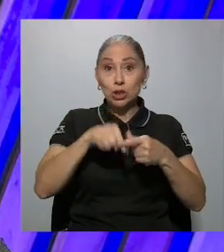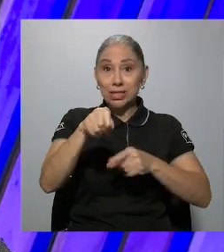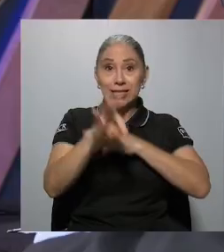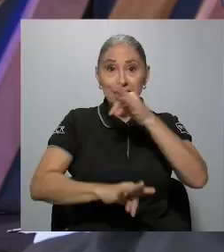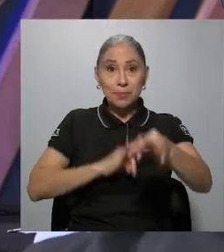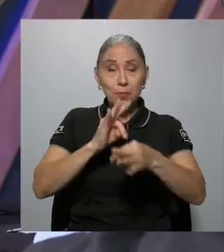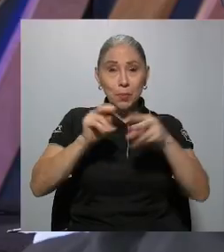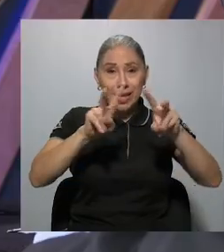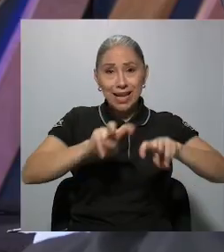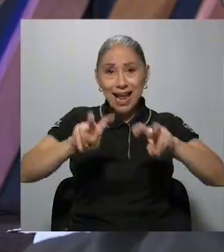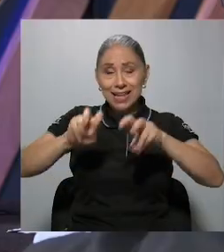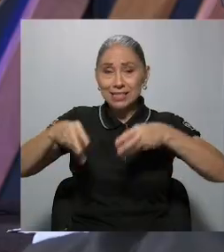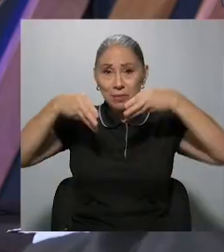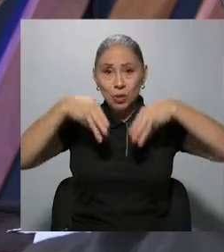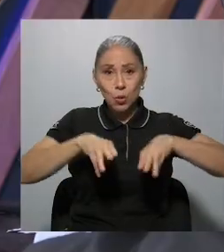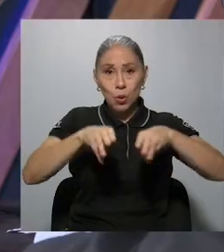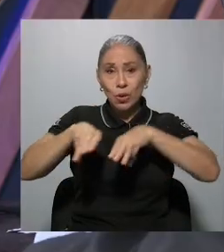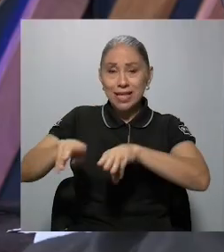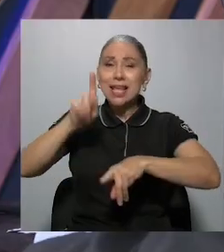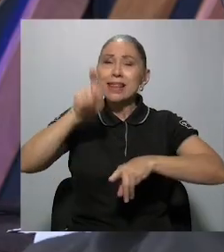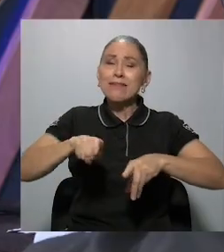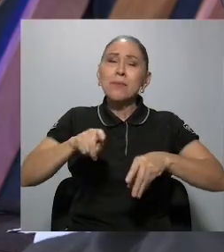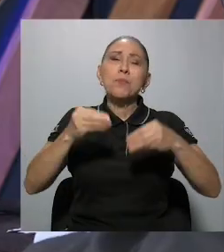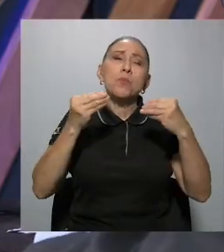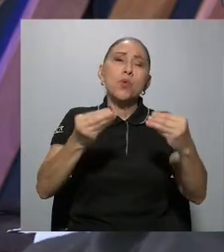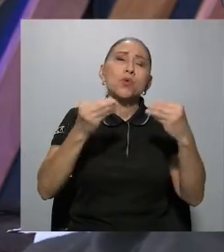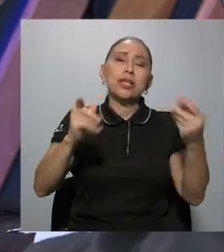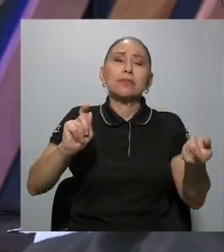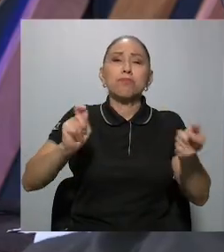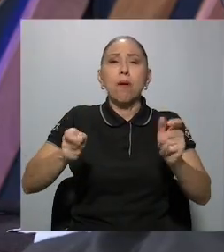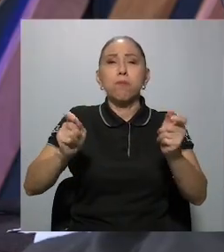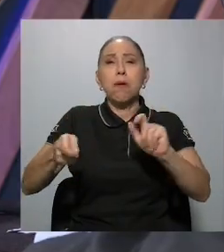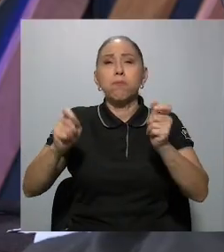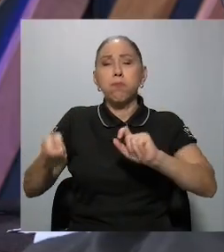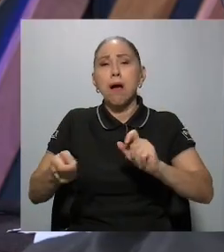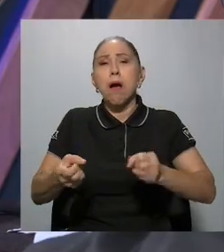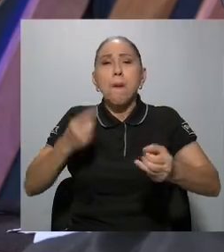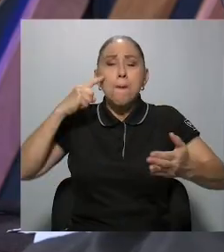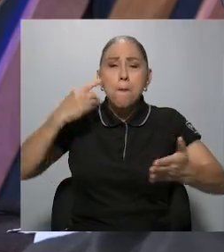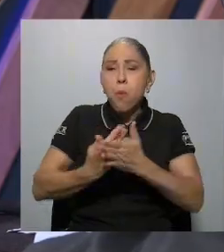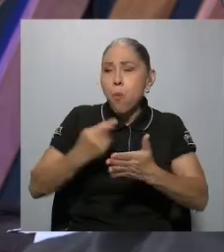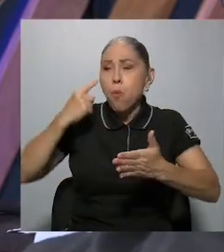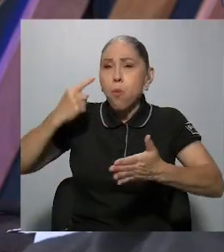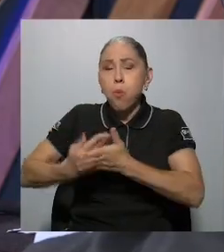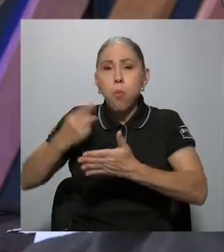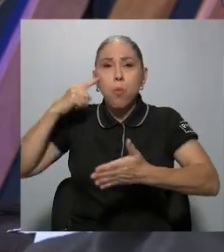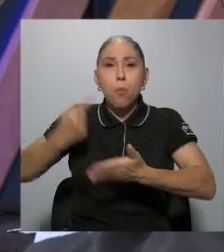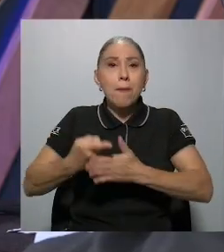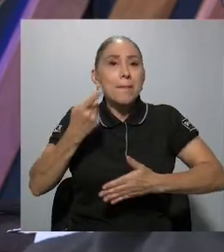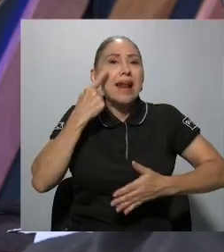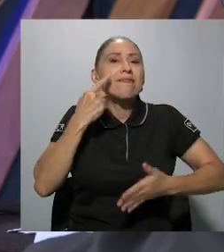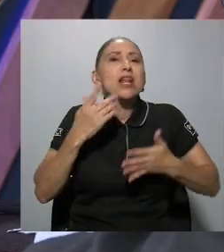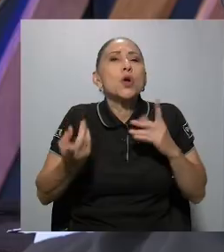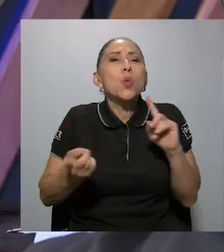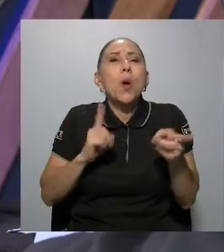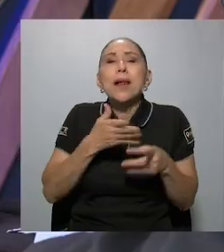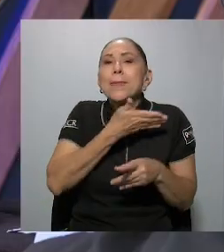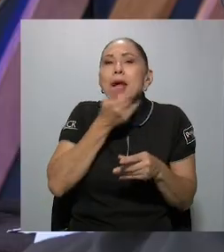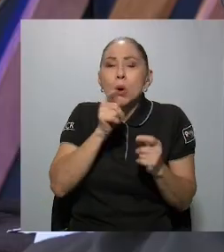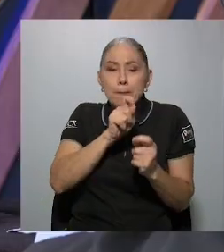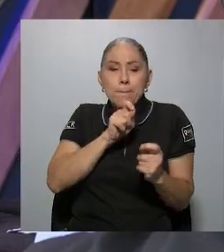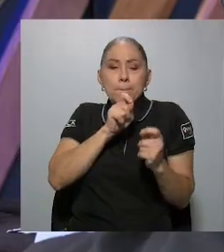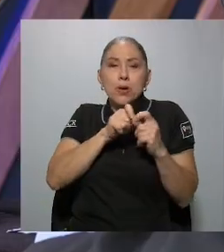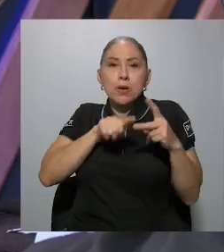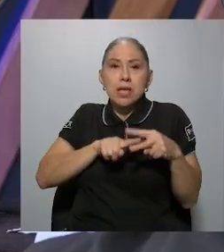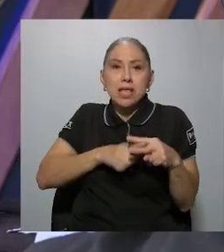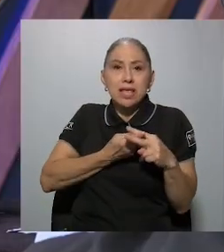tipo de análisis y de metodologías tuvimos que hacer una serie de modificaciones, muchas pruebas para ver cuál era el mejor punto